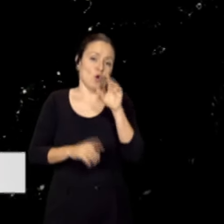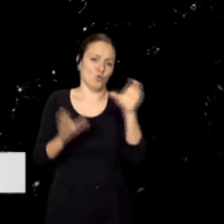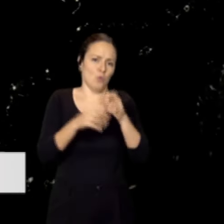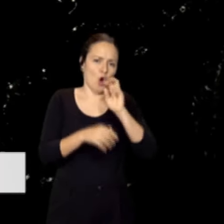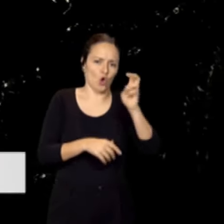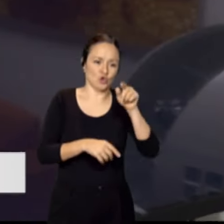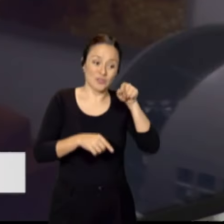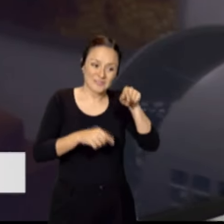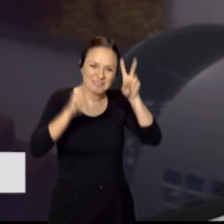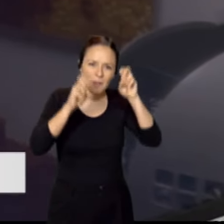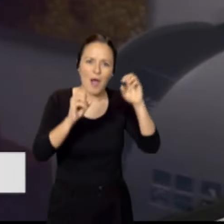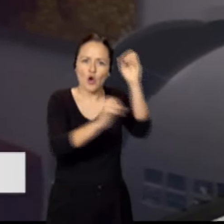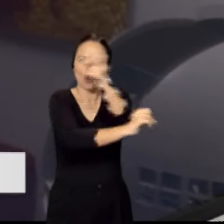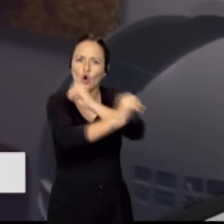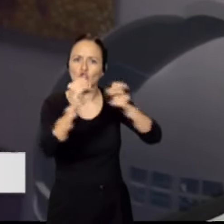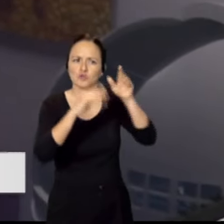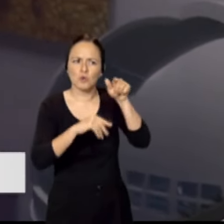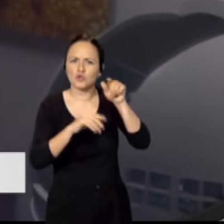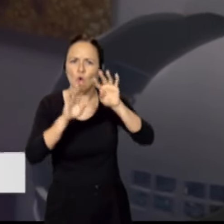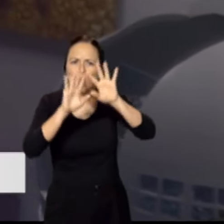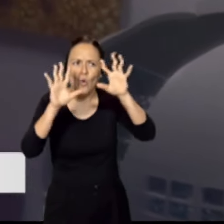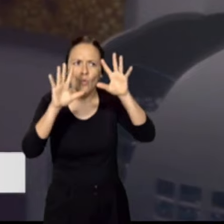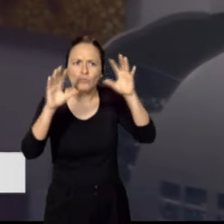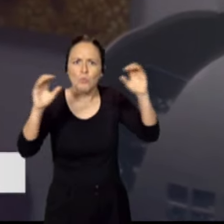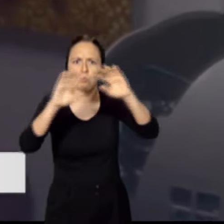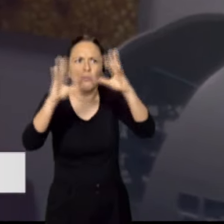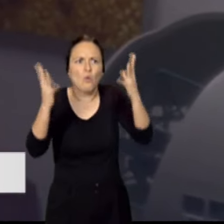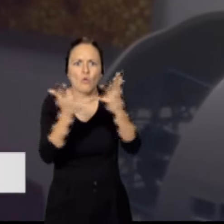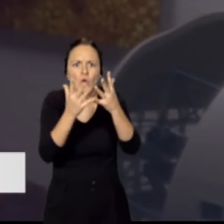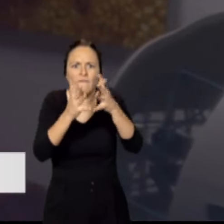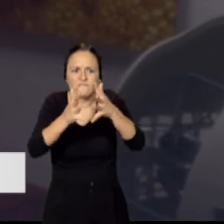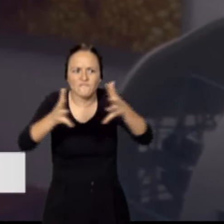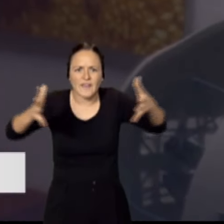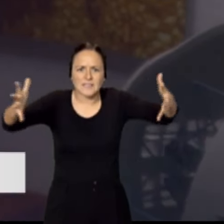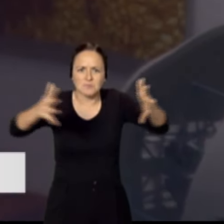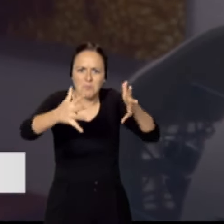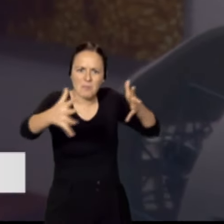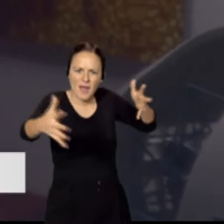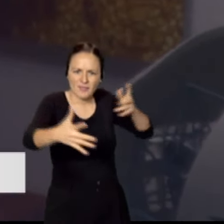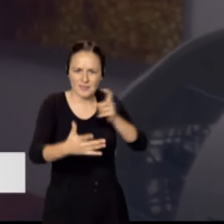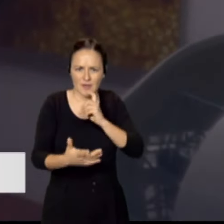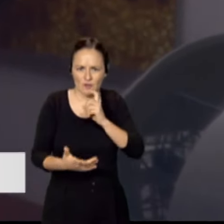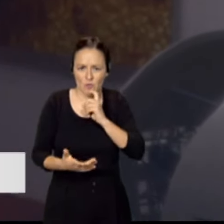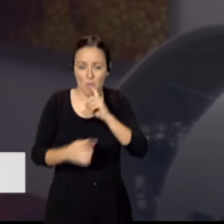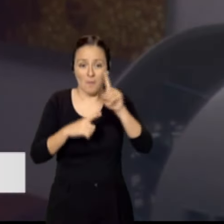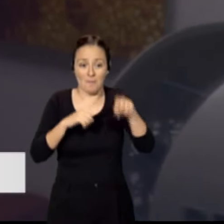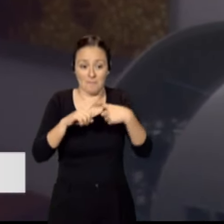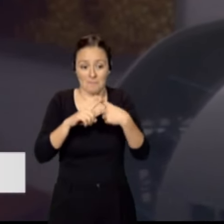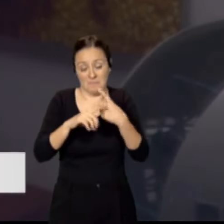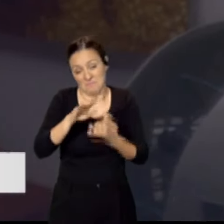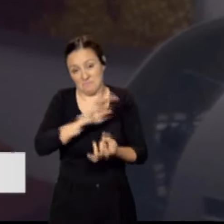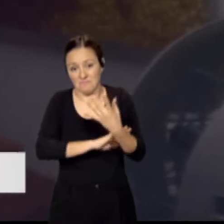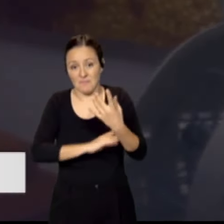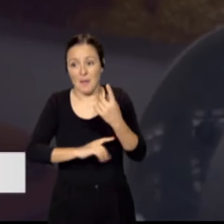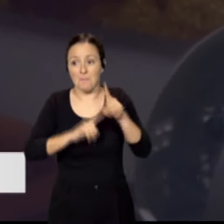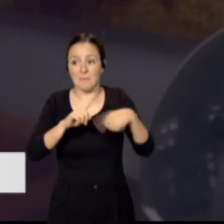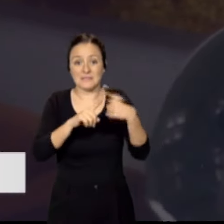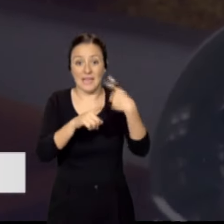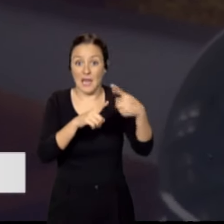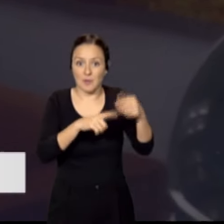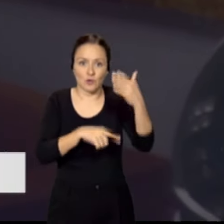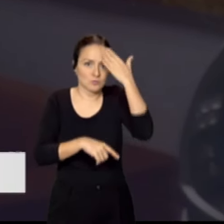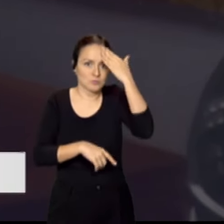un poco el origen del universo y cómo el Universo se expande no e y sus elementos fundamentales no eh luego